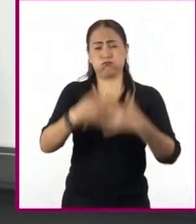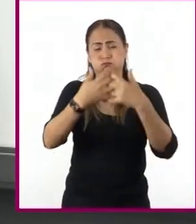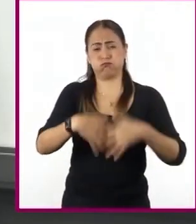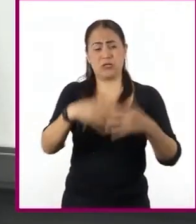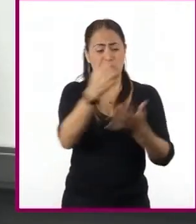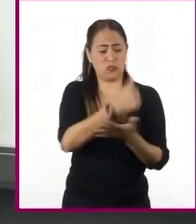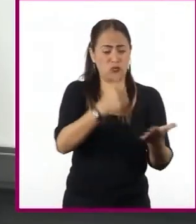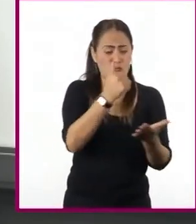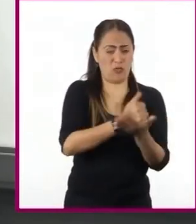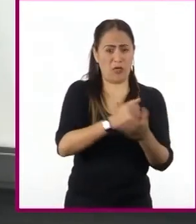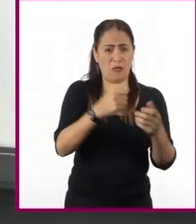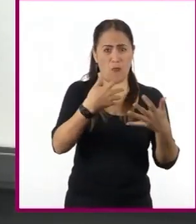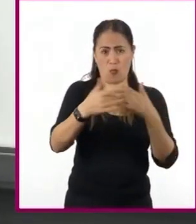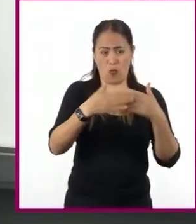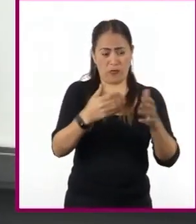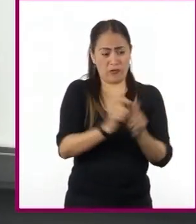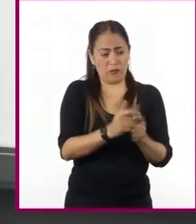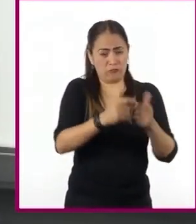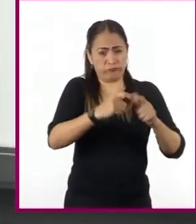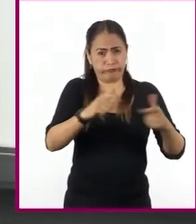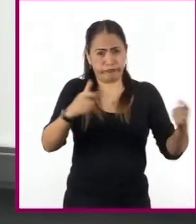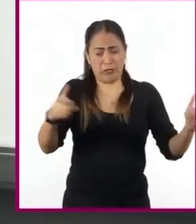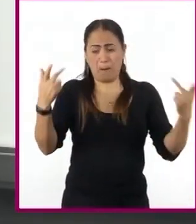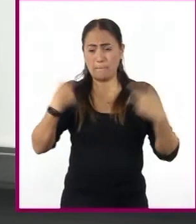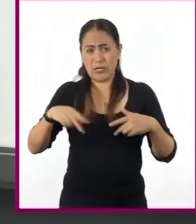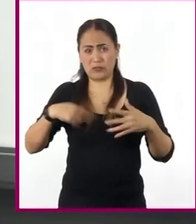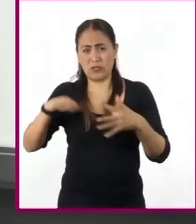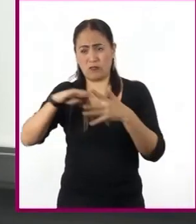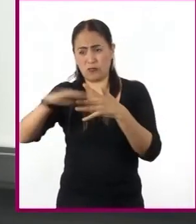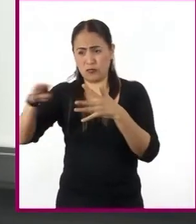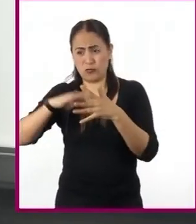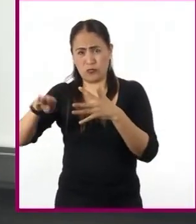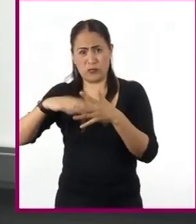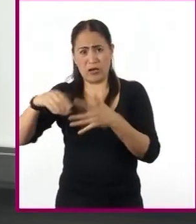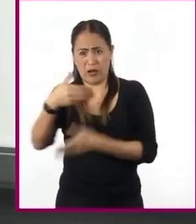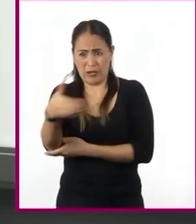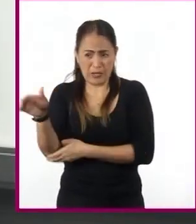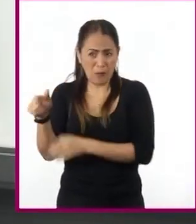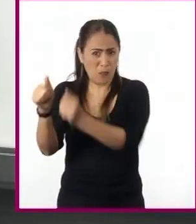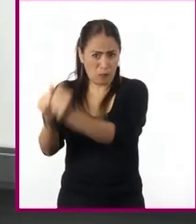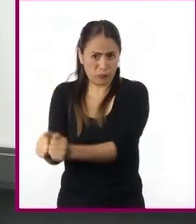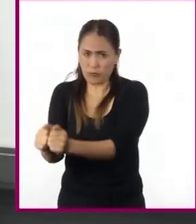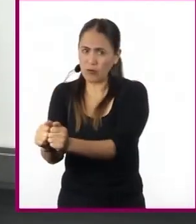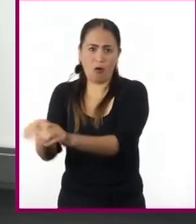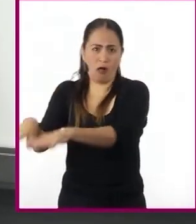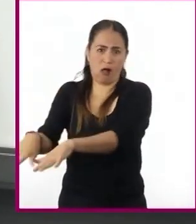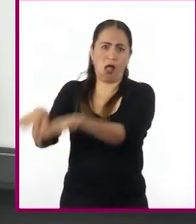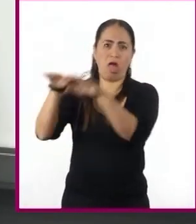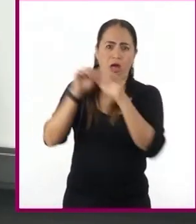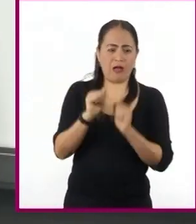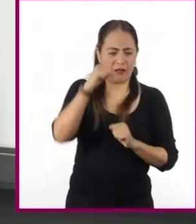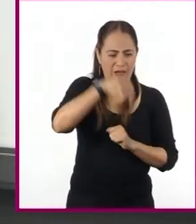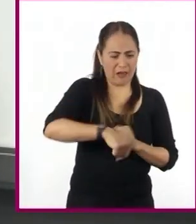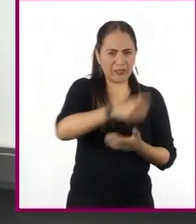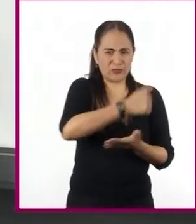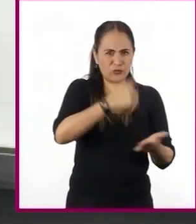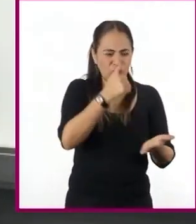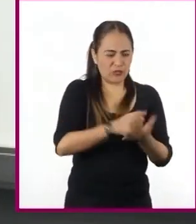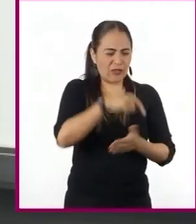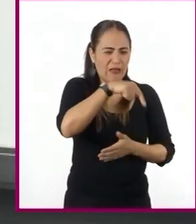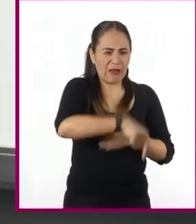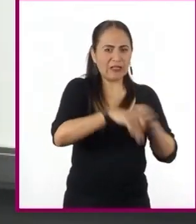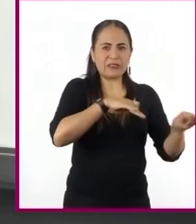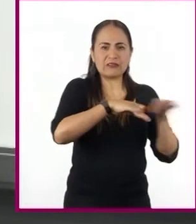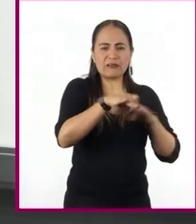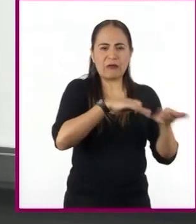ciudades modernas. Miles de migrantes abandonaron sus vidas en el campo para buscar nuevas oportunidades en las